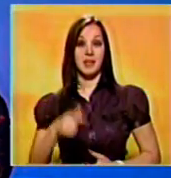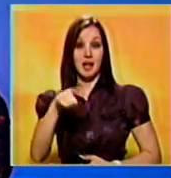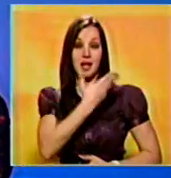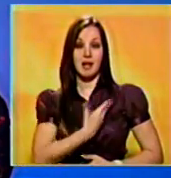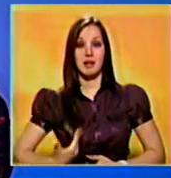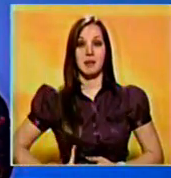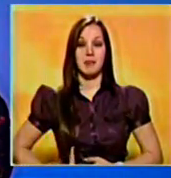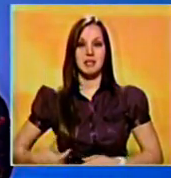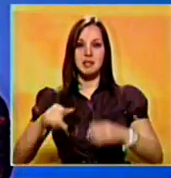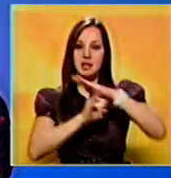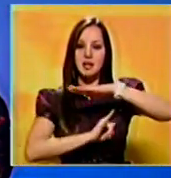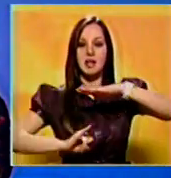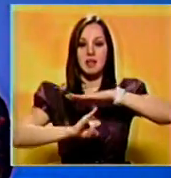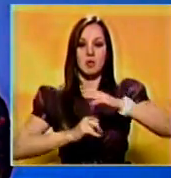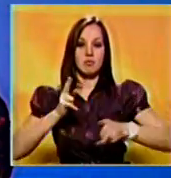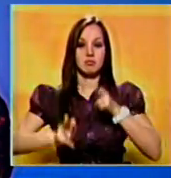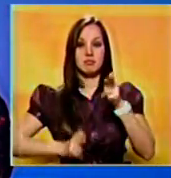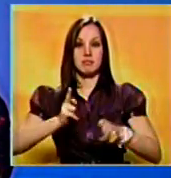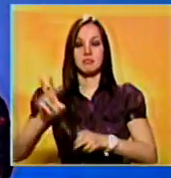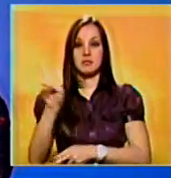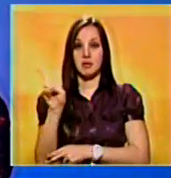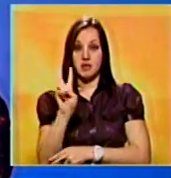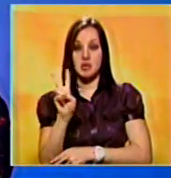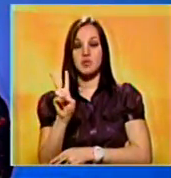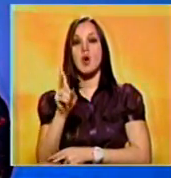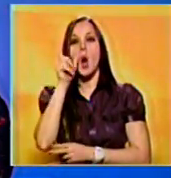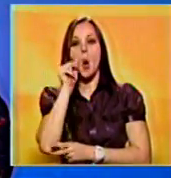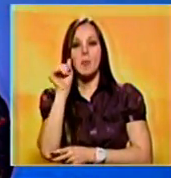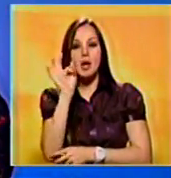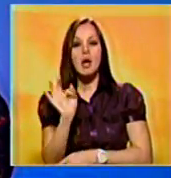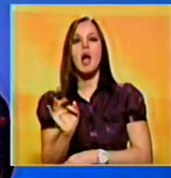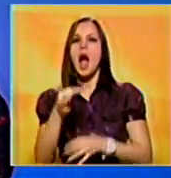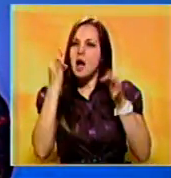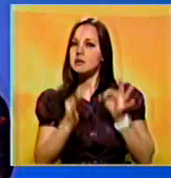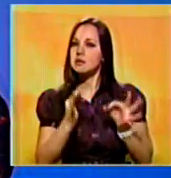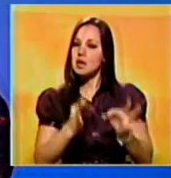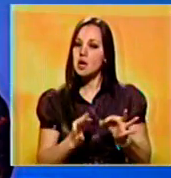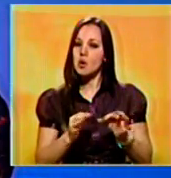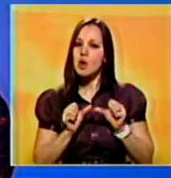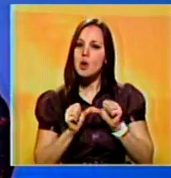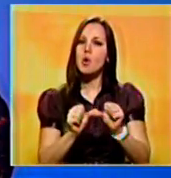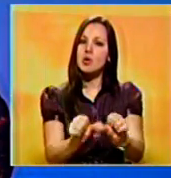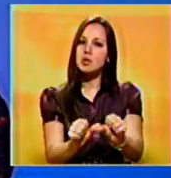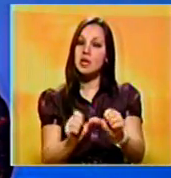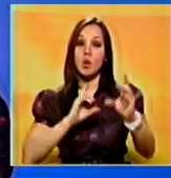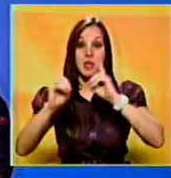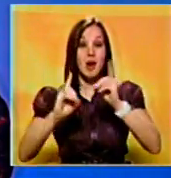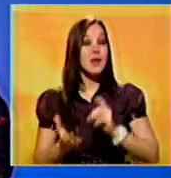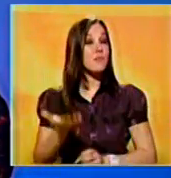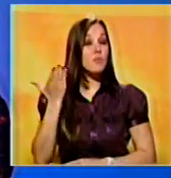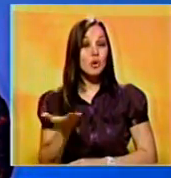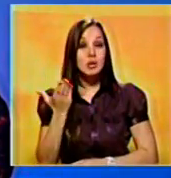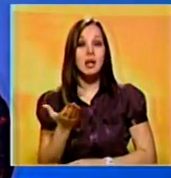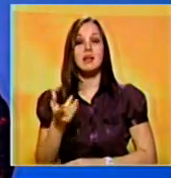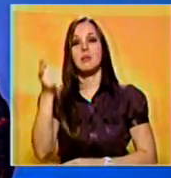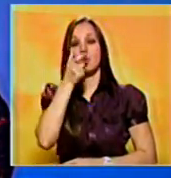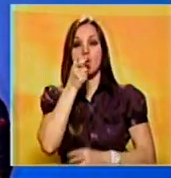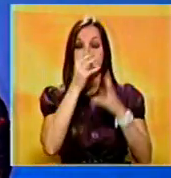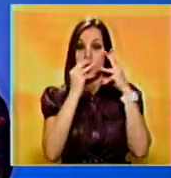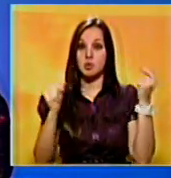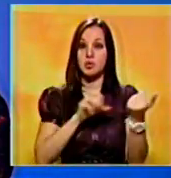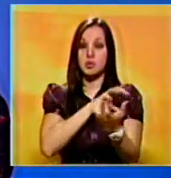el presidente del instituto de ferrocarriles de Venezuela Francisco torrealba aseguró que mantener el diálogo es fundamental para resolver los problemas del